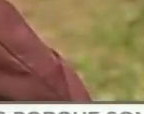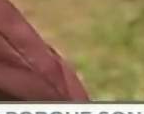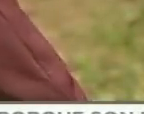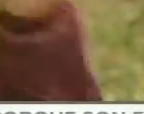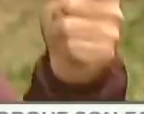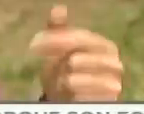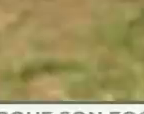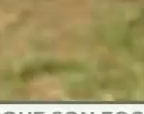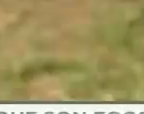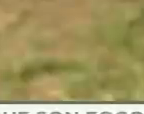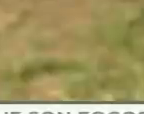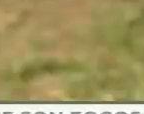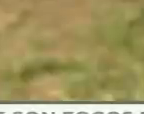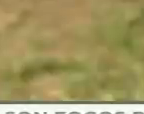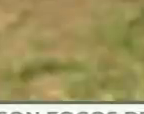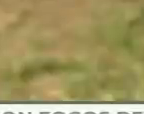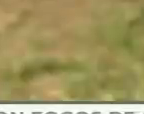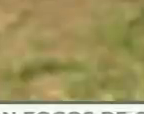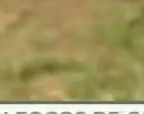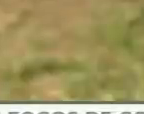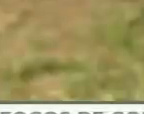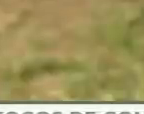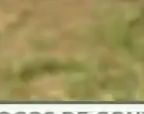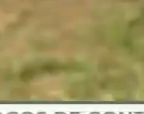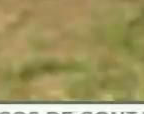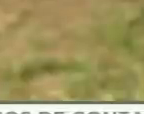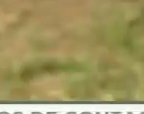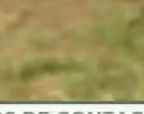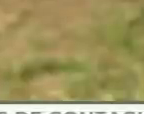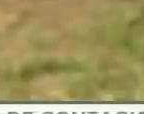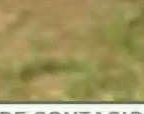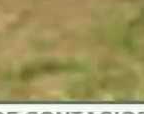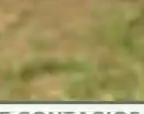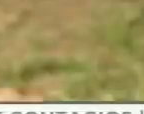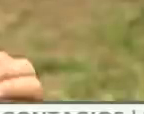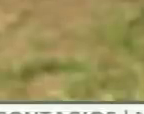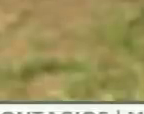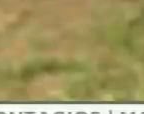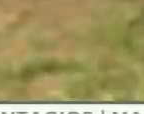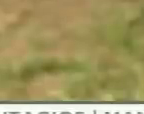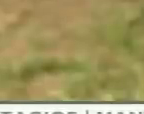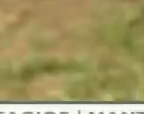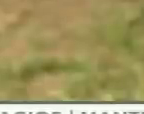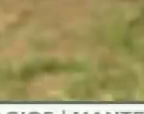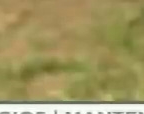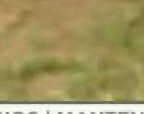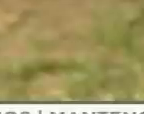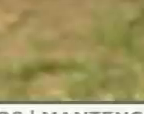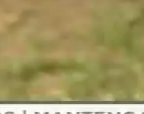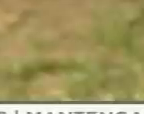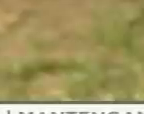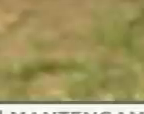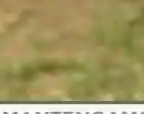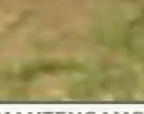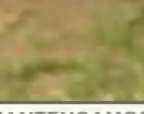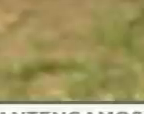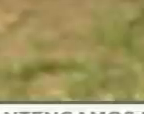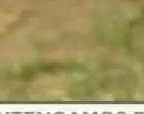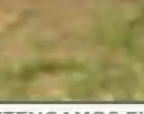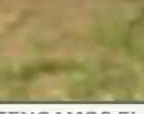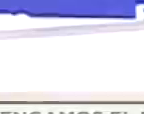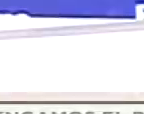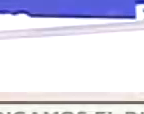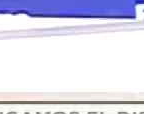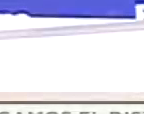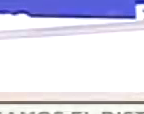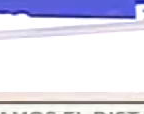de la situación presente en el centro de Caracas. Dirigieron la masacre directamente, personalmente,